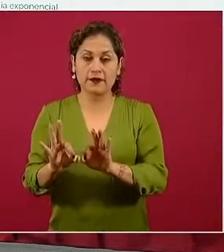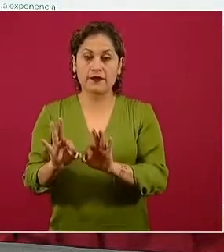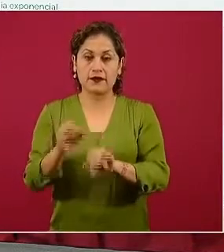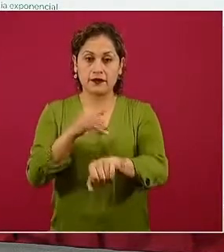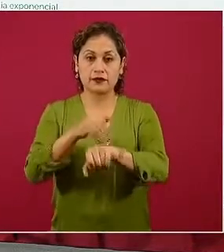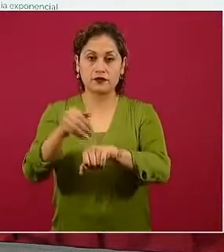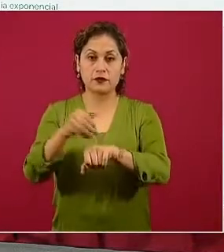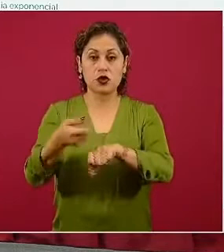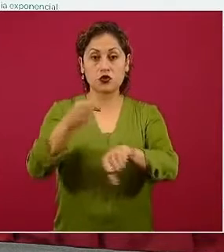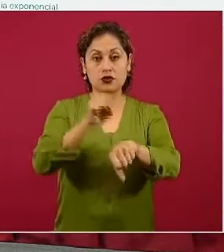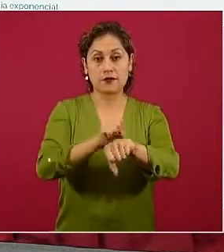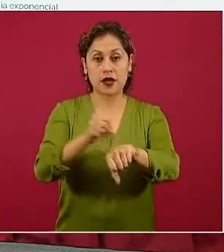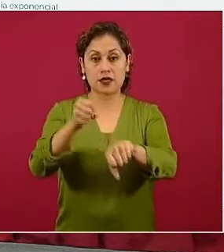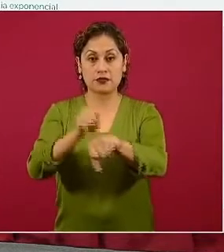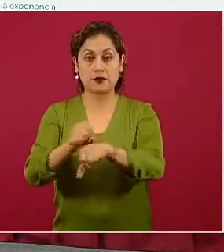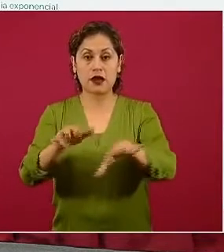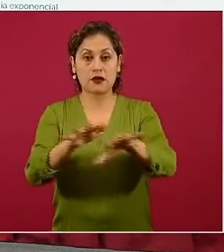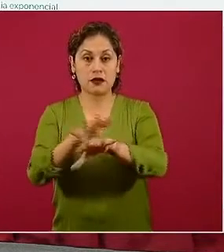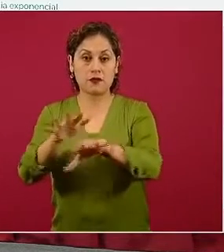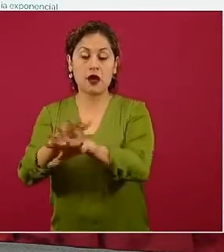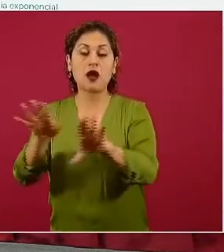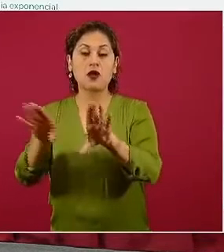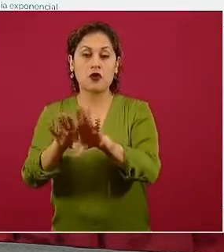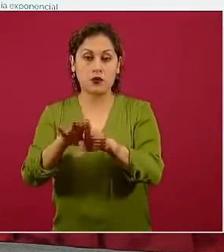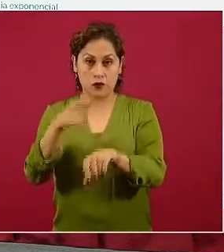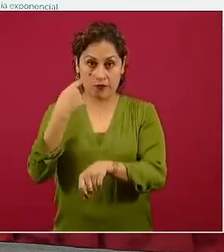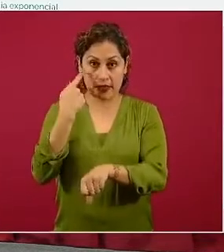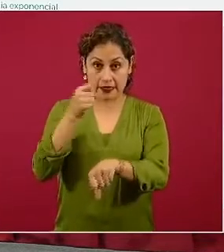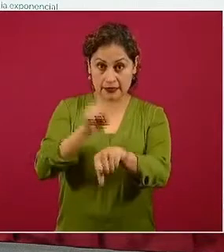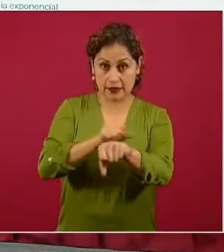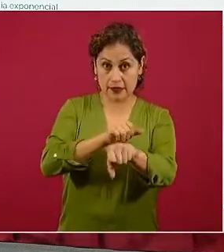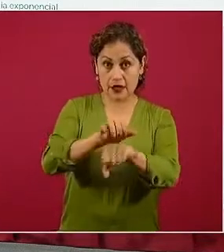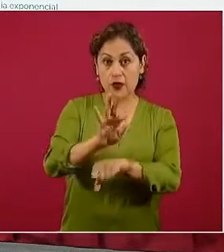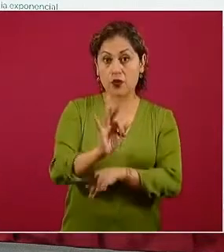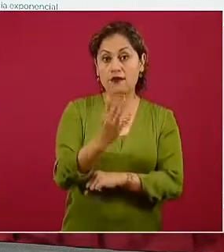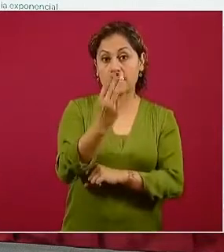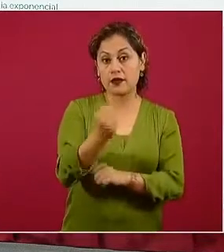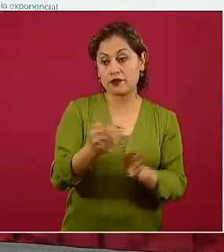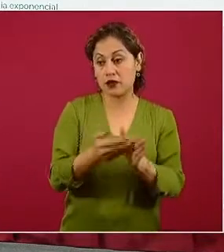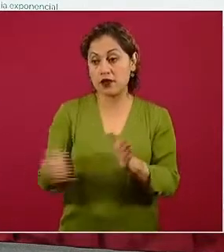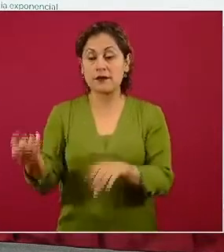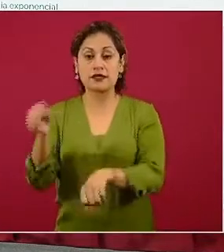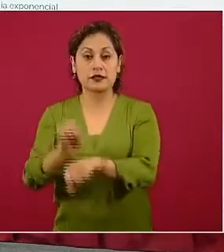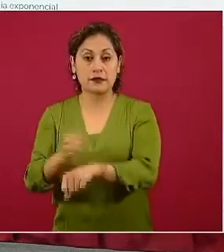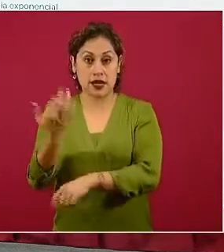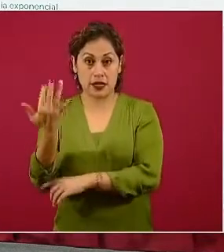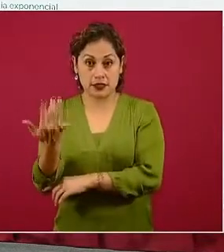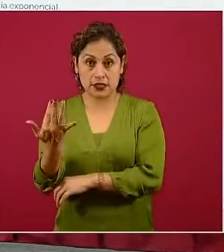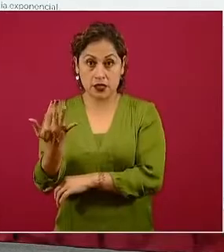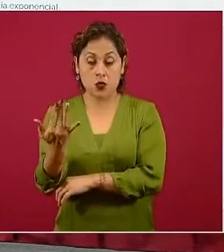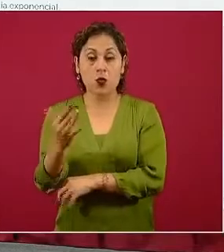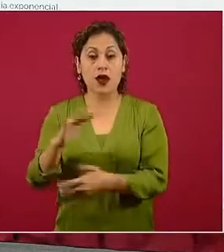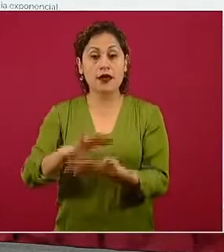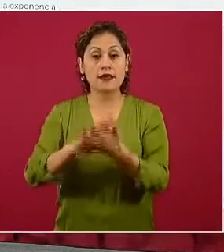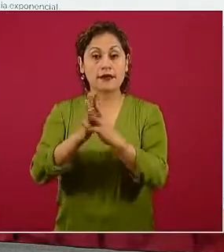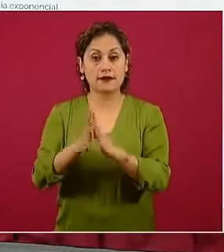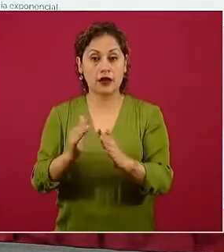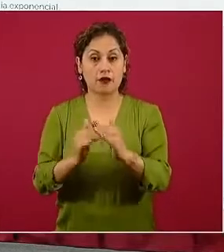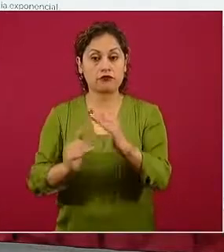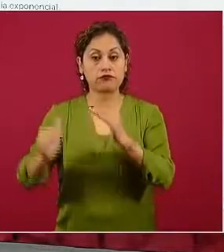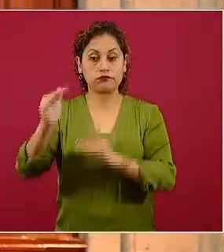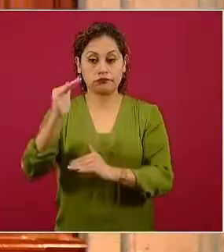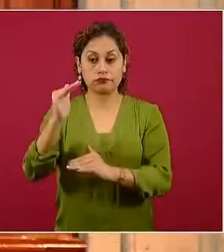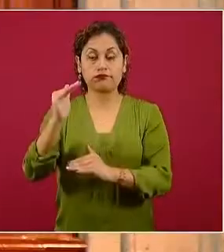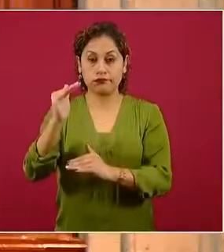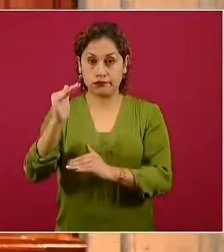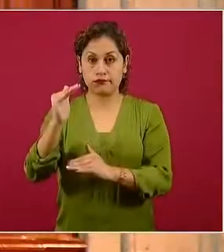semanales. Para efectos del cambio entre la semana 49 y 50 tenemos un cambio positivo, es decir, un incremento